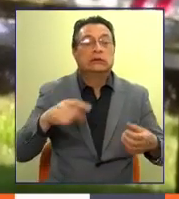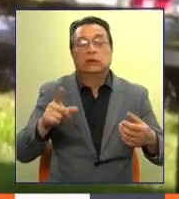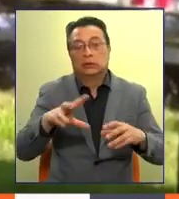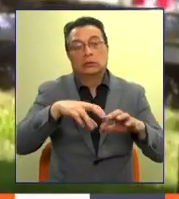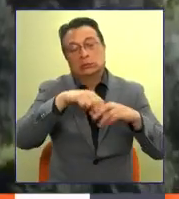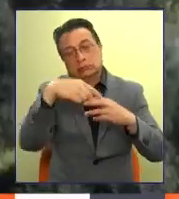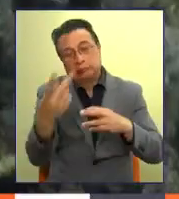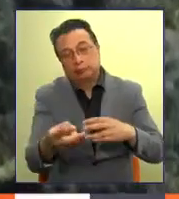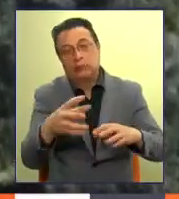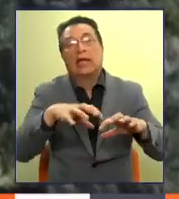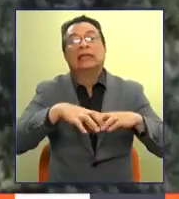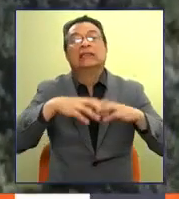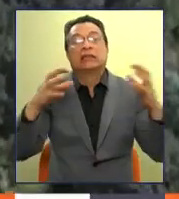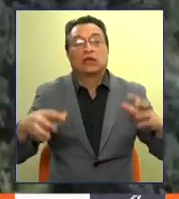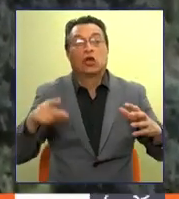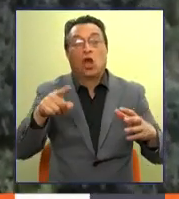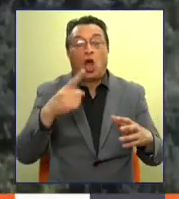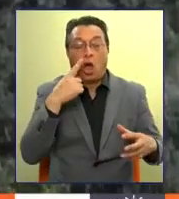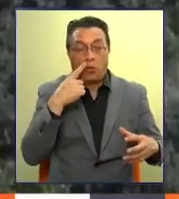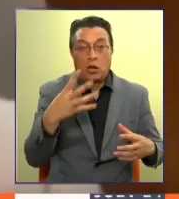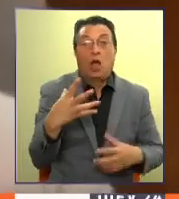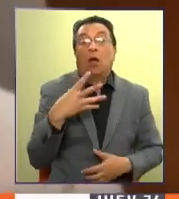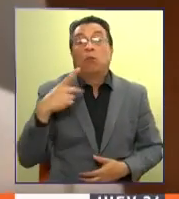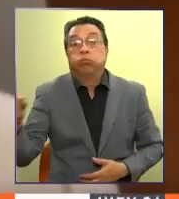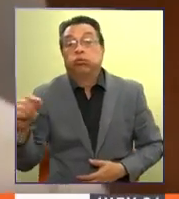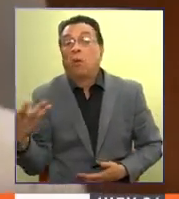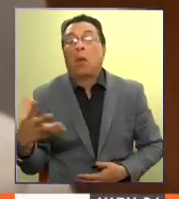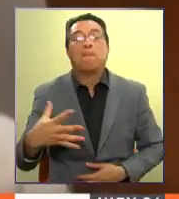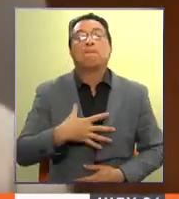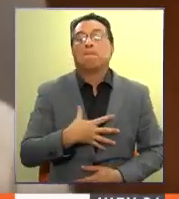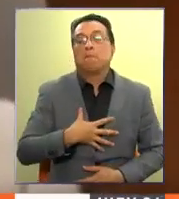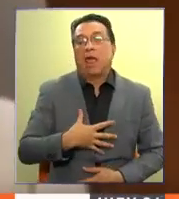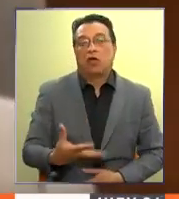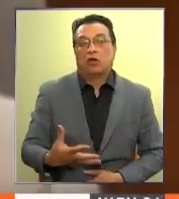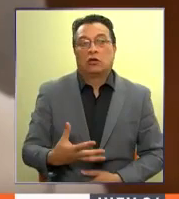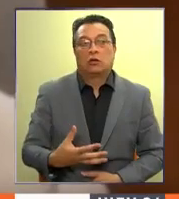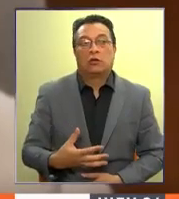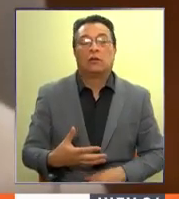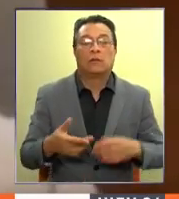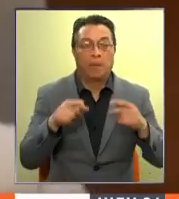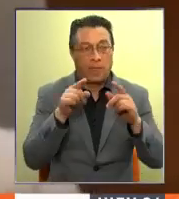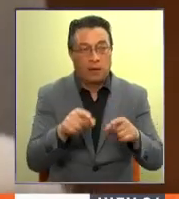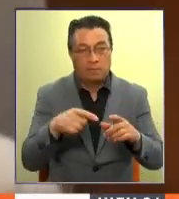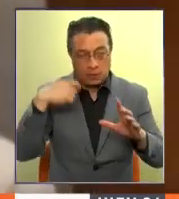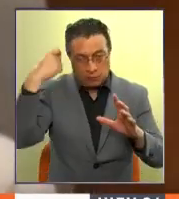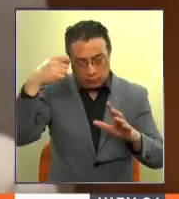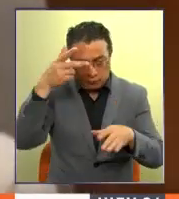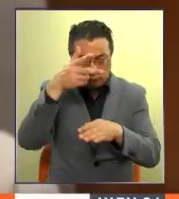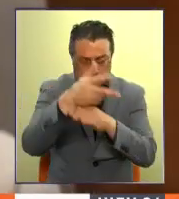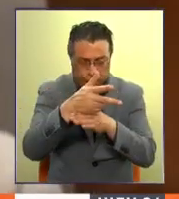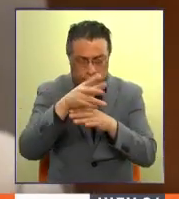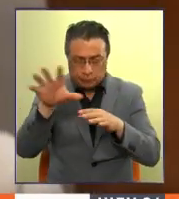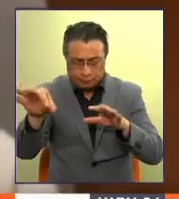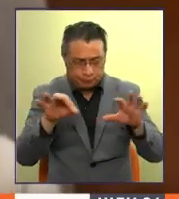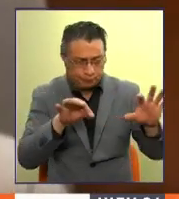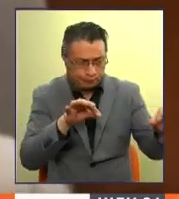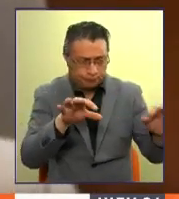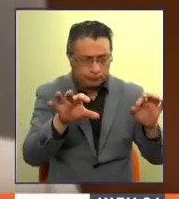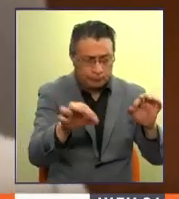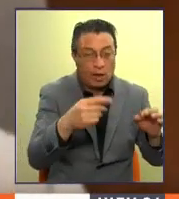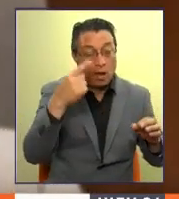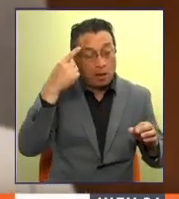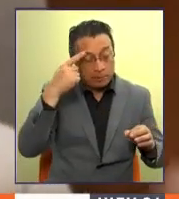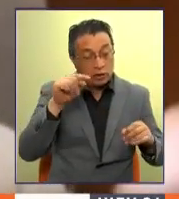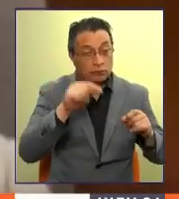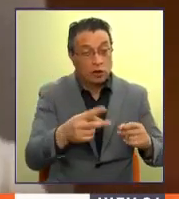cerro y que él habría huido del lugar por miedo. Hemos hecho recolección de grabaciones, podríamos seguir por ese camino, pero consideramos que